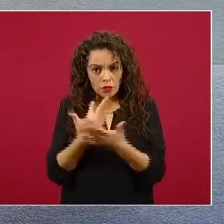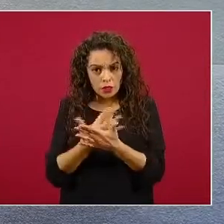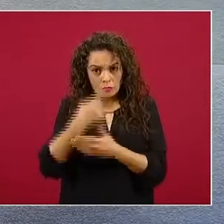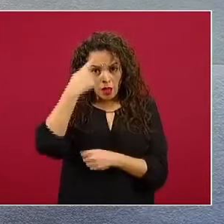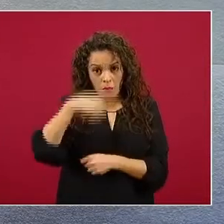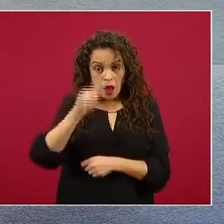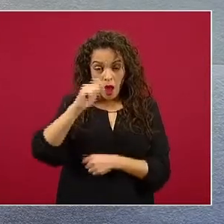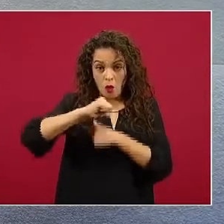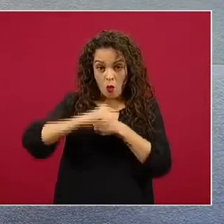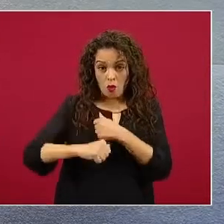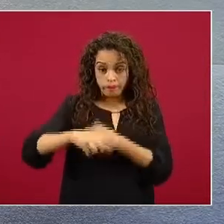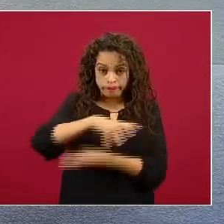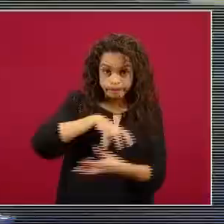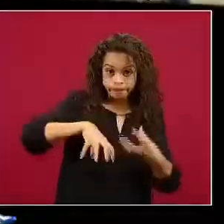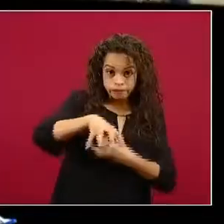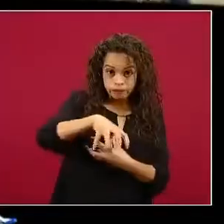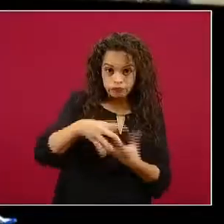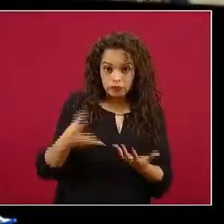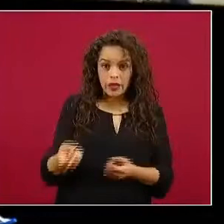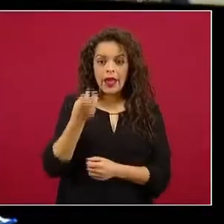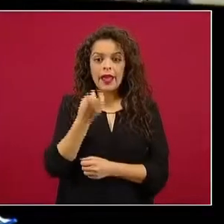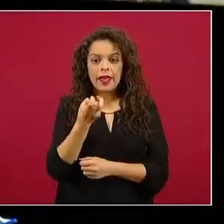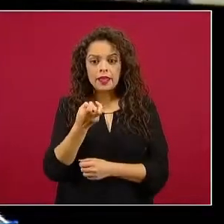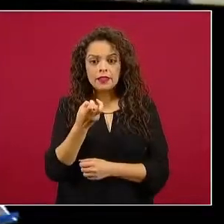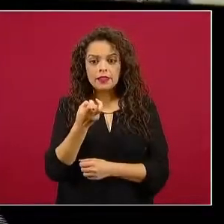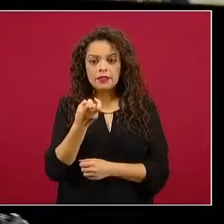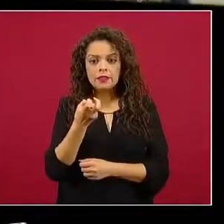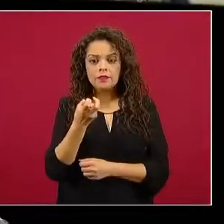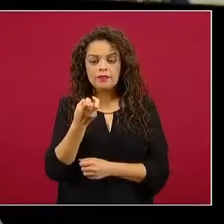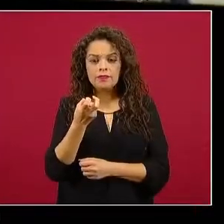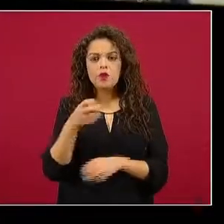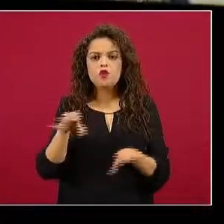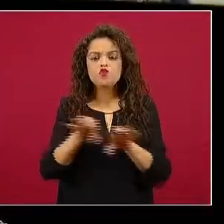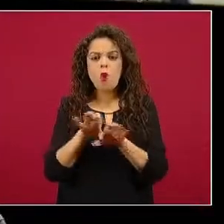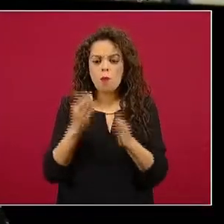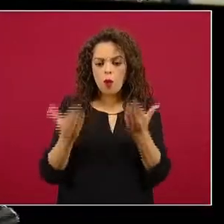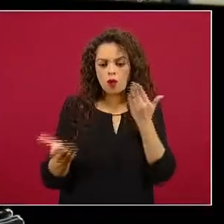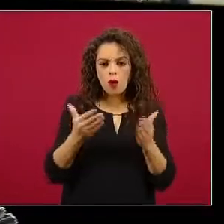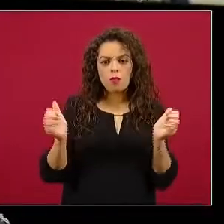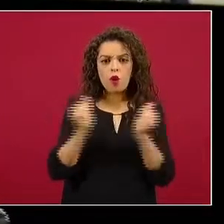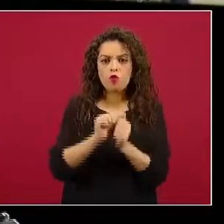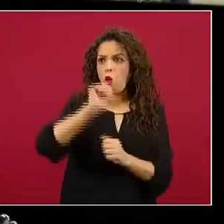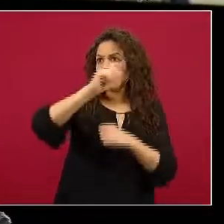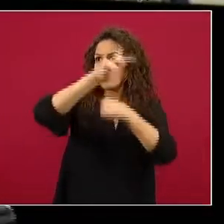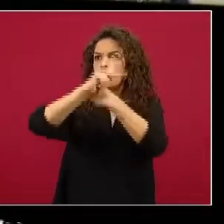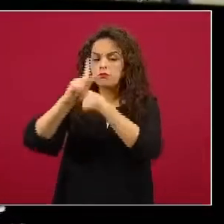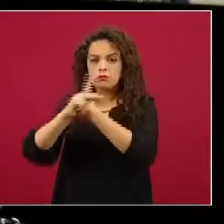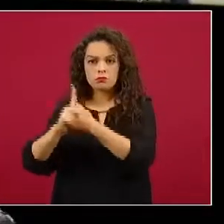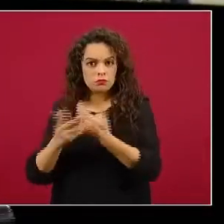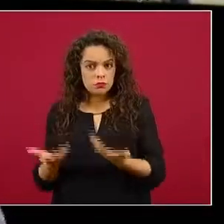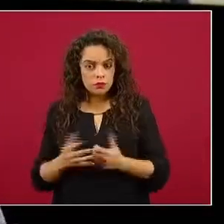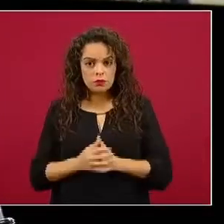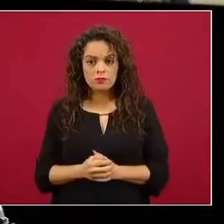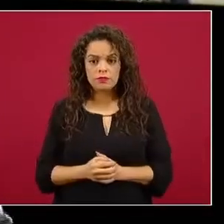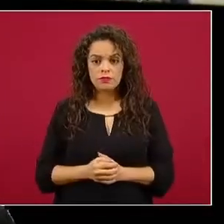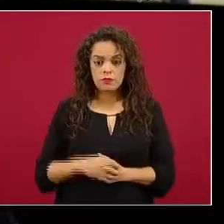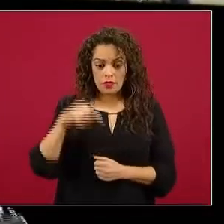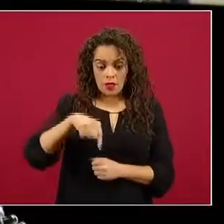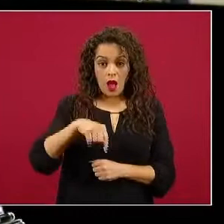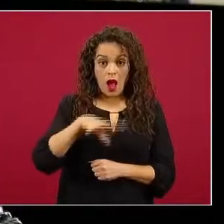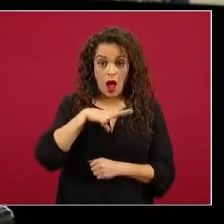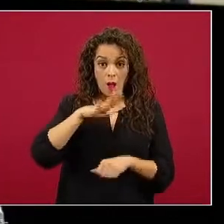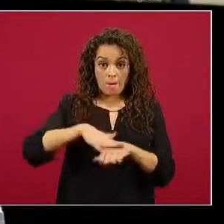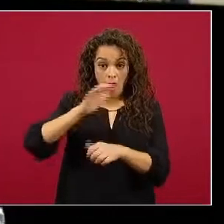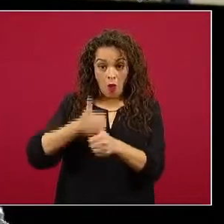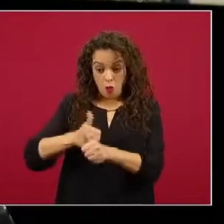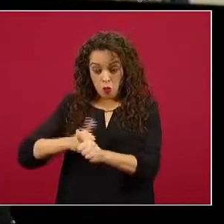trasplante. ¿Esto dónde nos coloca, a diferencia de otros países? Media tabla, somos de los países que quizá con más atraso y más